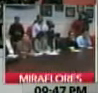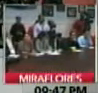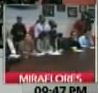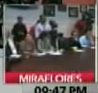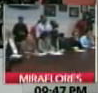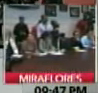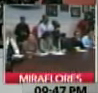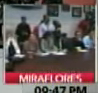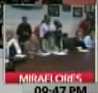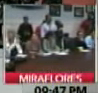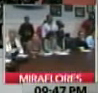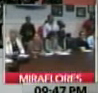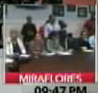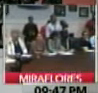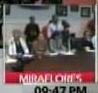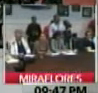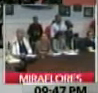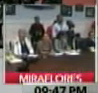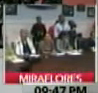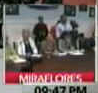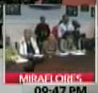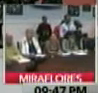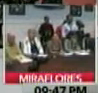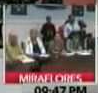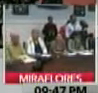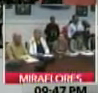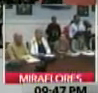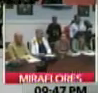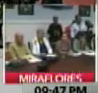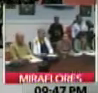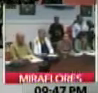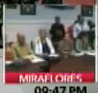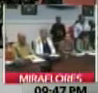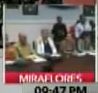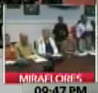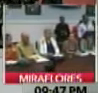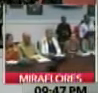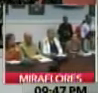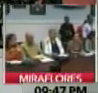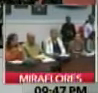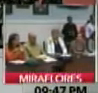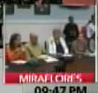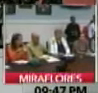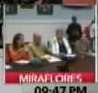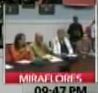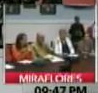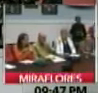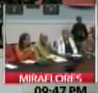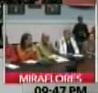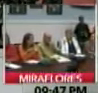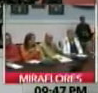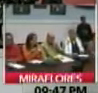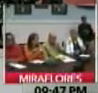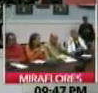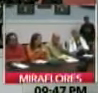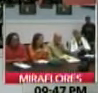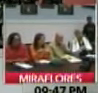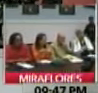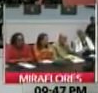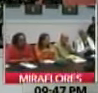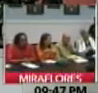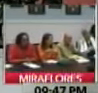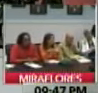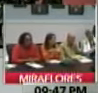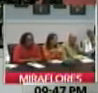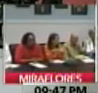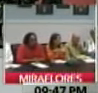acto Richard Blanco. Y a mí me lo preguntaron el día lunes en la rueda de prensa de la... Nos